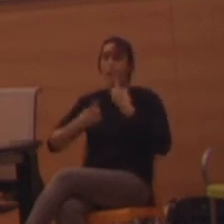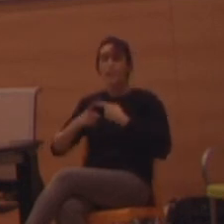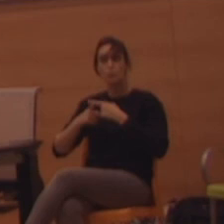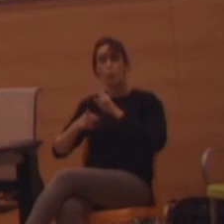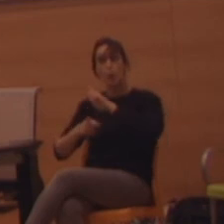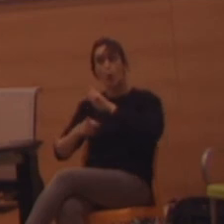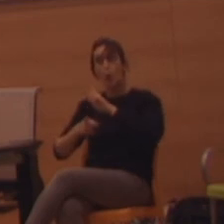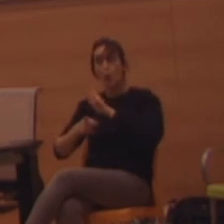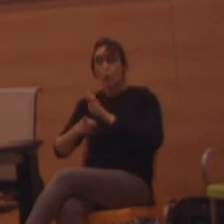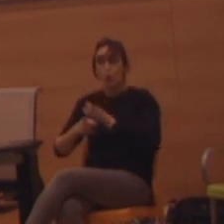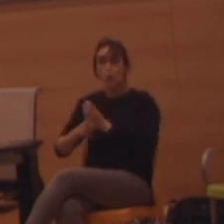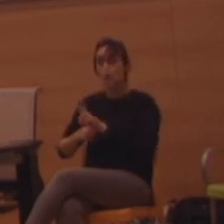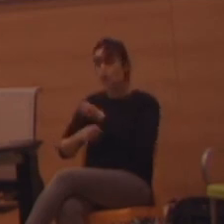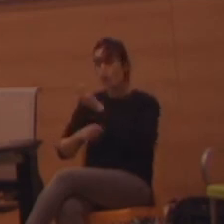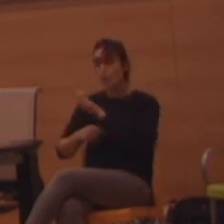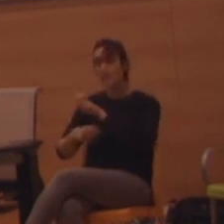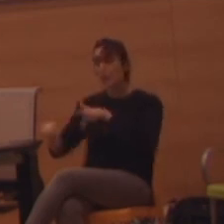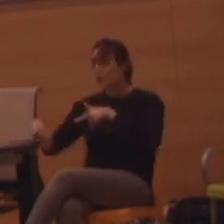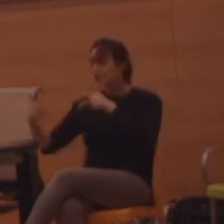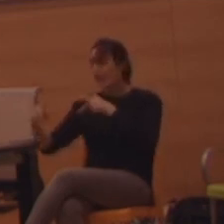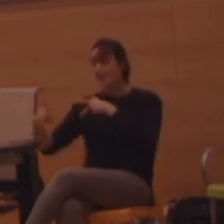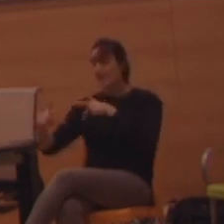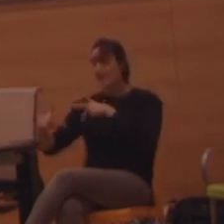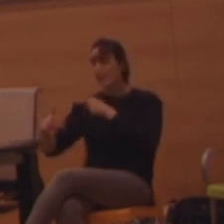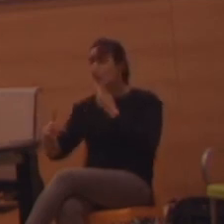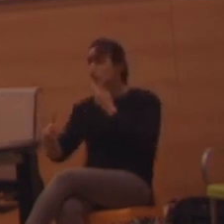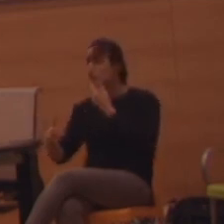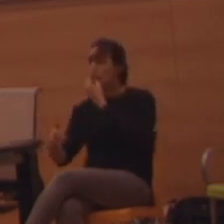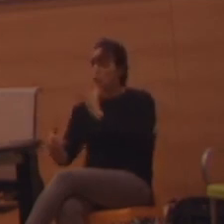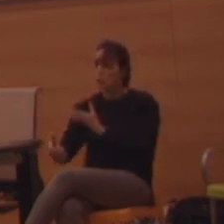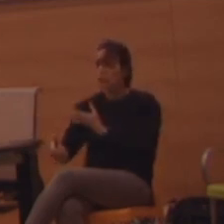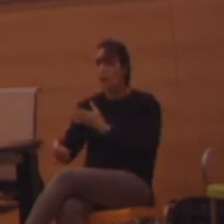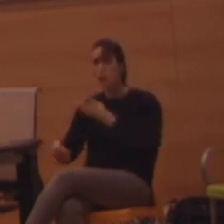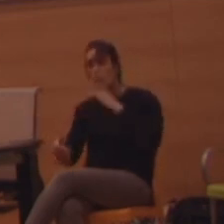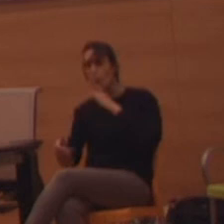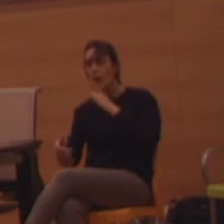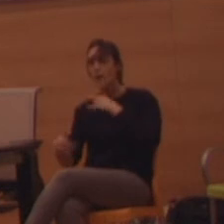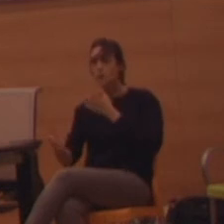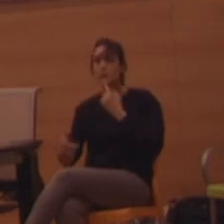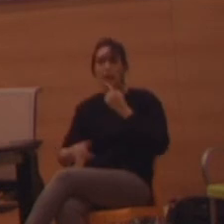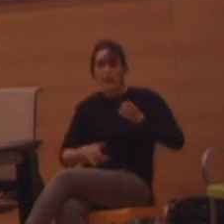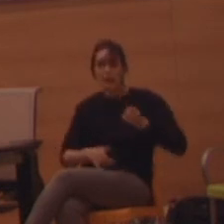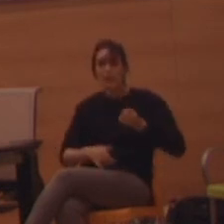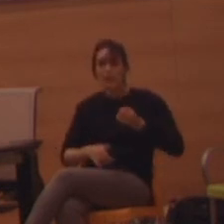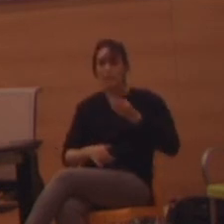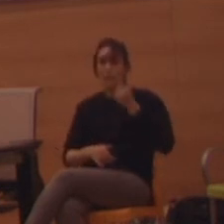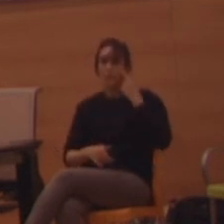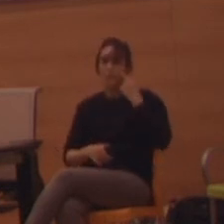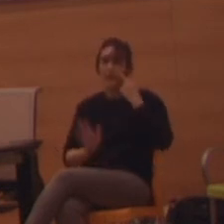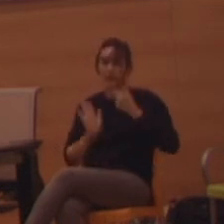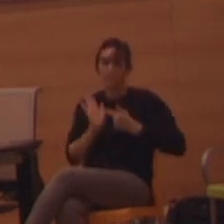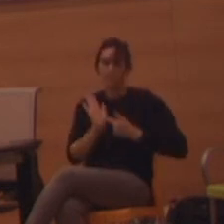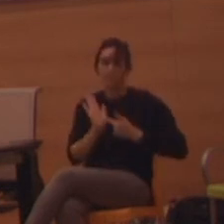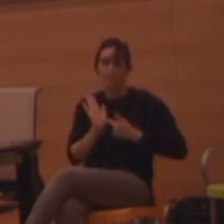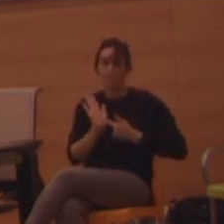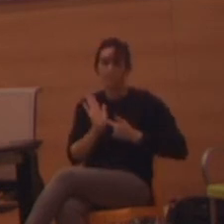en los chats o en los foros unos dicen que sí, otros dicen que no, entonces se le dice, o sea, la mejor forma de decirle es, mira, este pie te lo